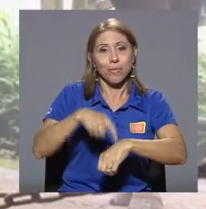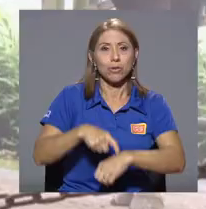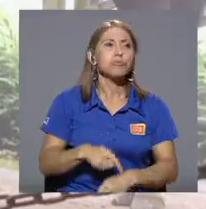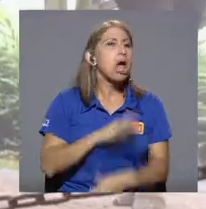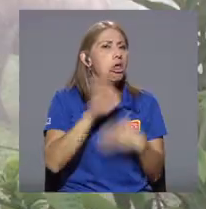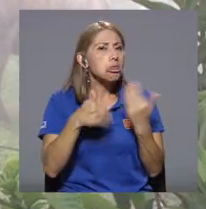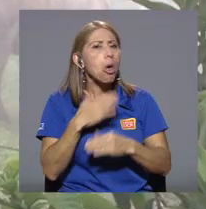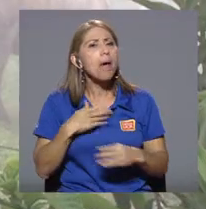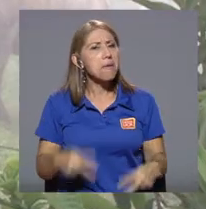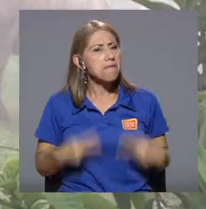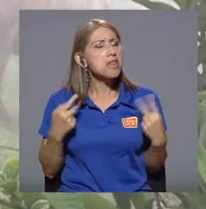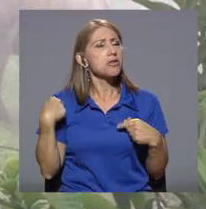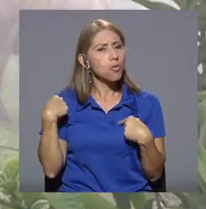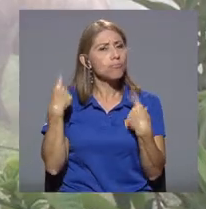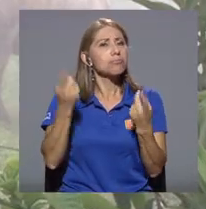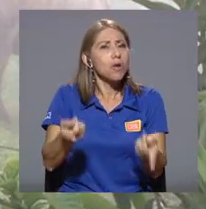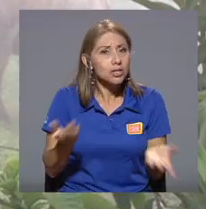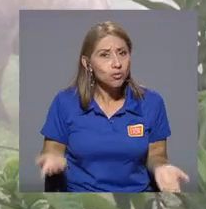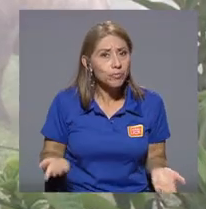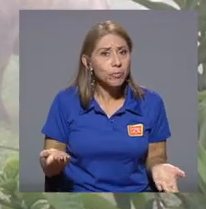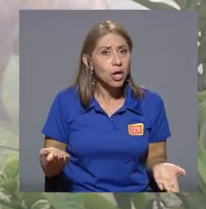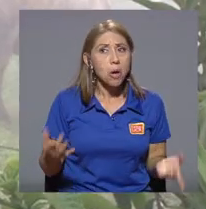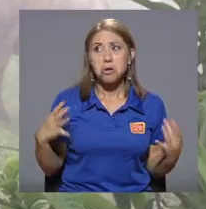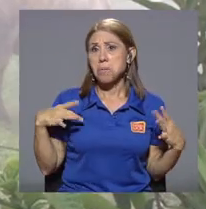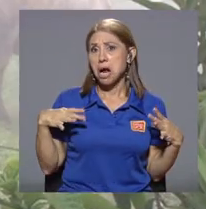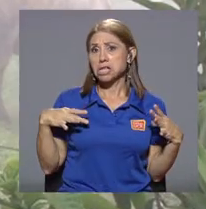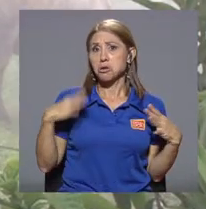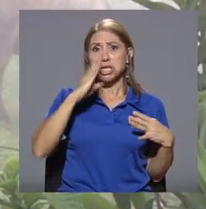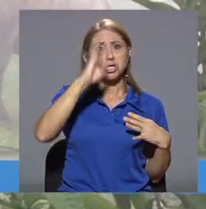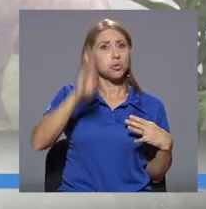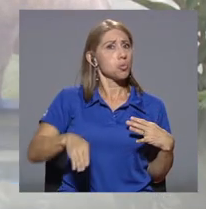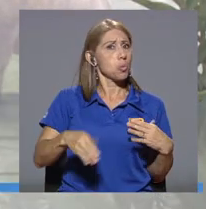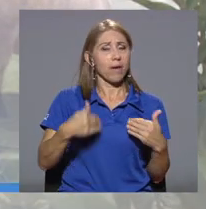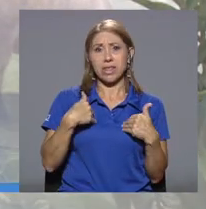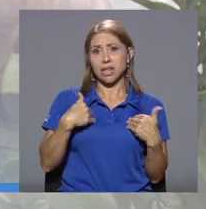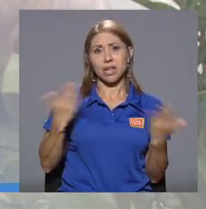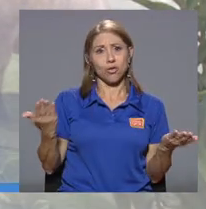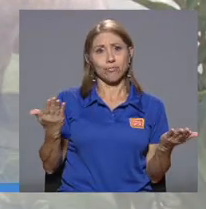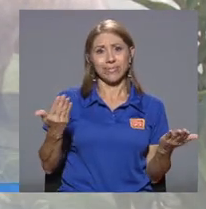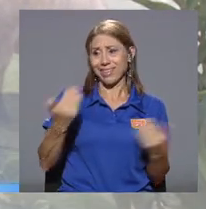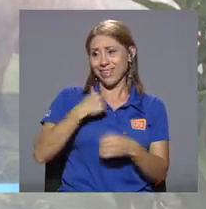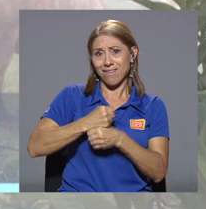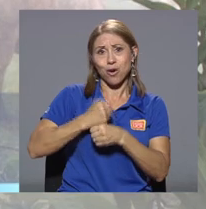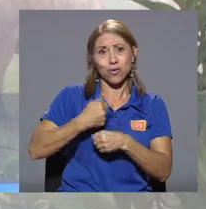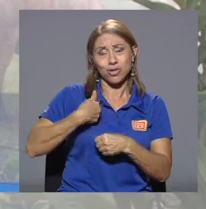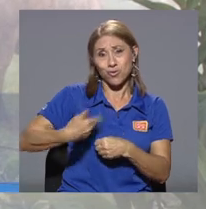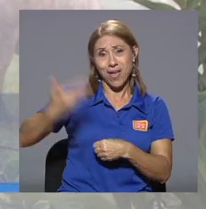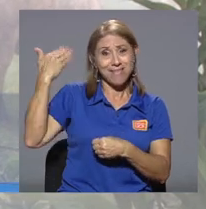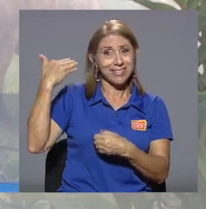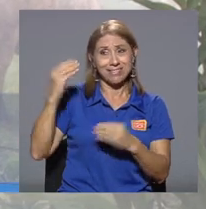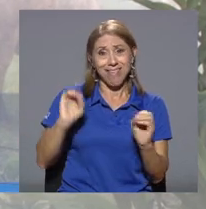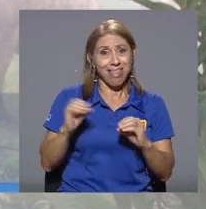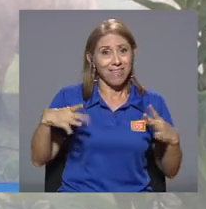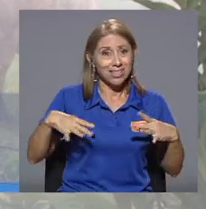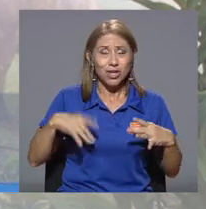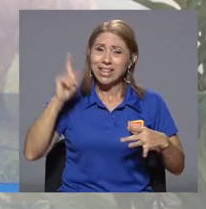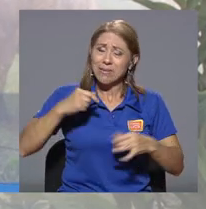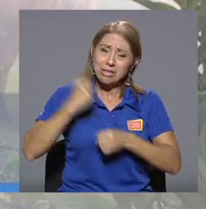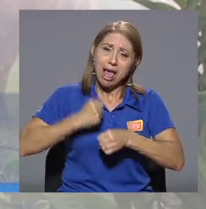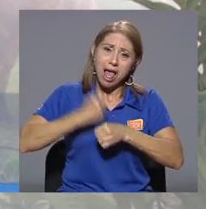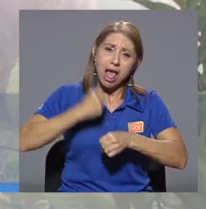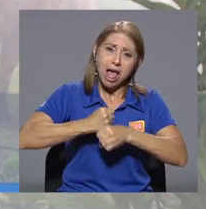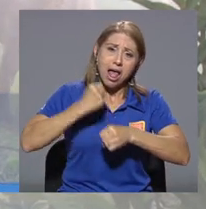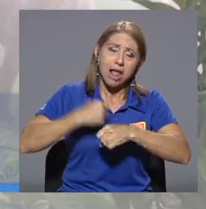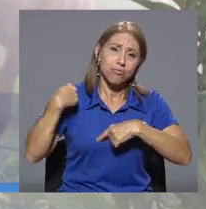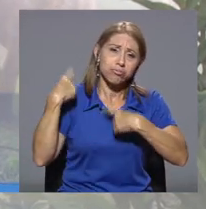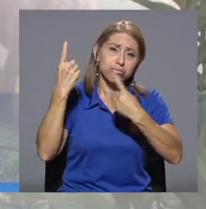la vida lo he hecho, porque ya vacaciones nunca había tenido, menos en el trabajo que yo tenía, no tenía vacaciones. Teníamos que trabajar igual, parejo, hasta el